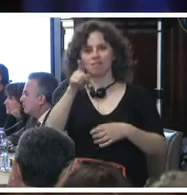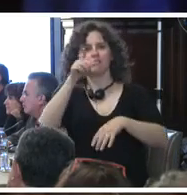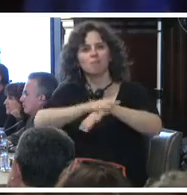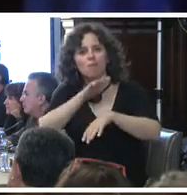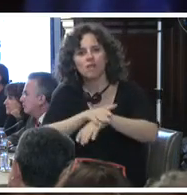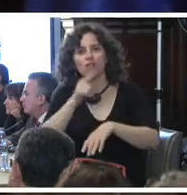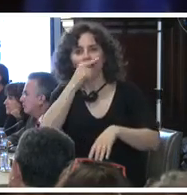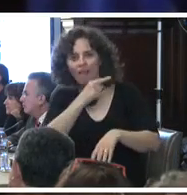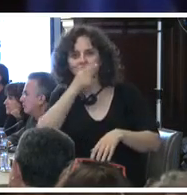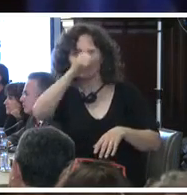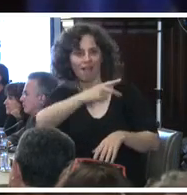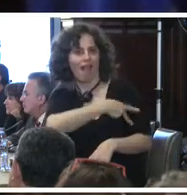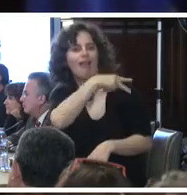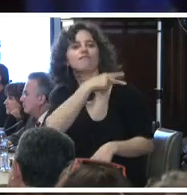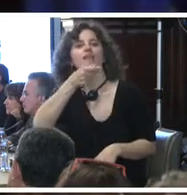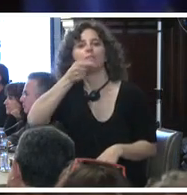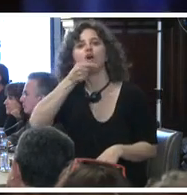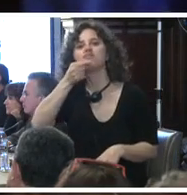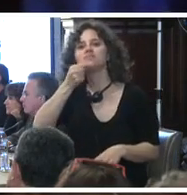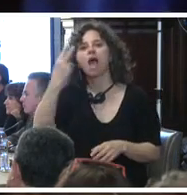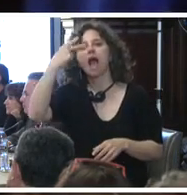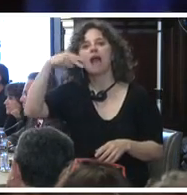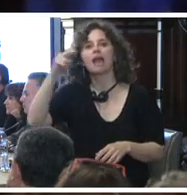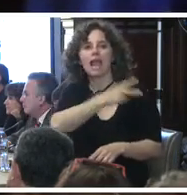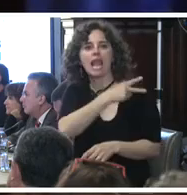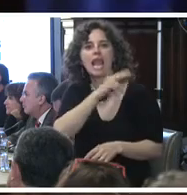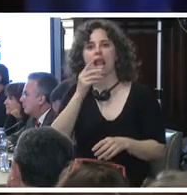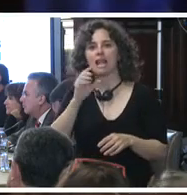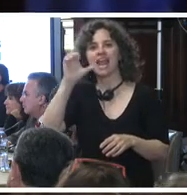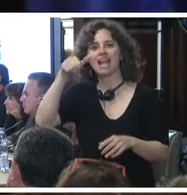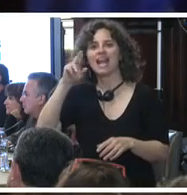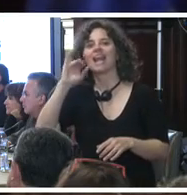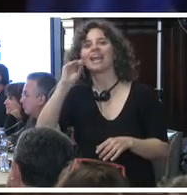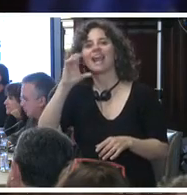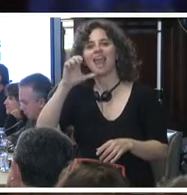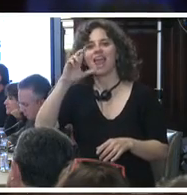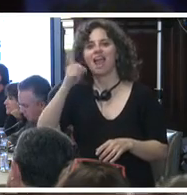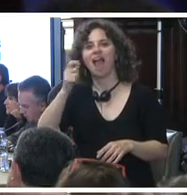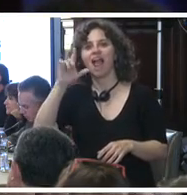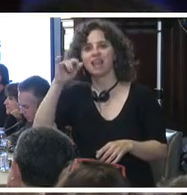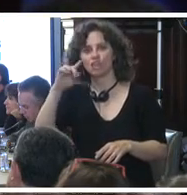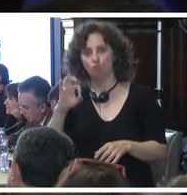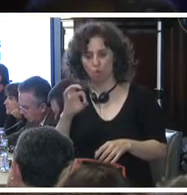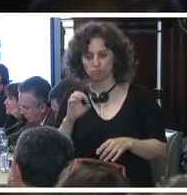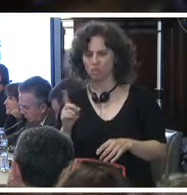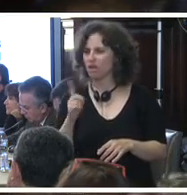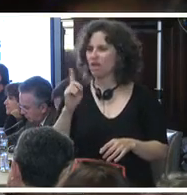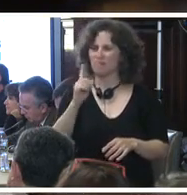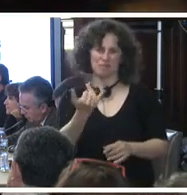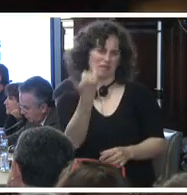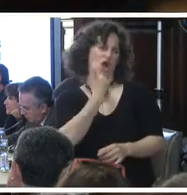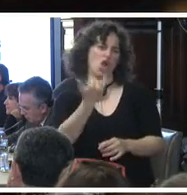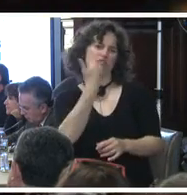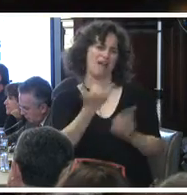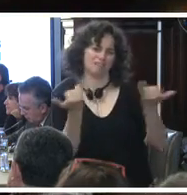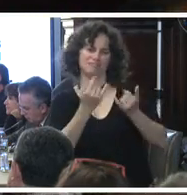era el jefe de la policía federal enrique galindo a mí no me va a venir con cuentos